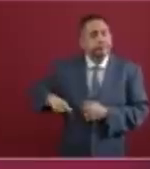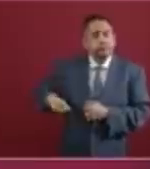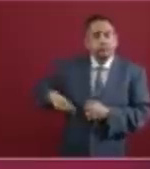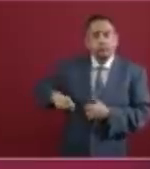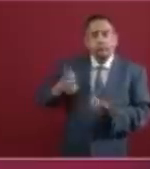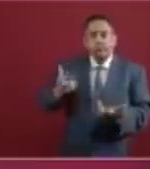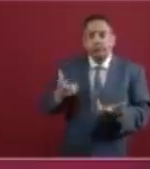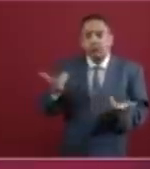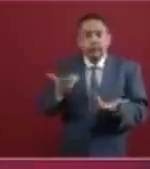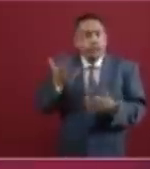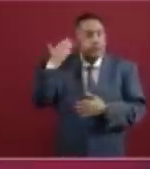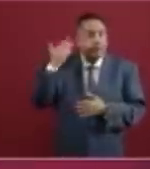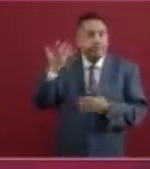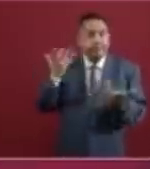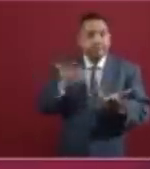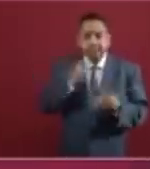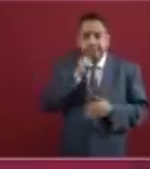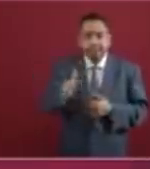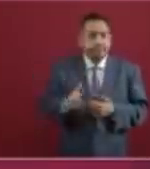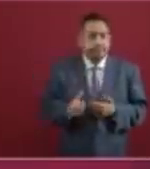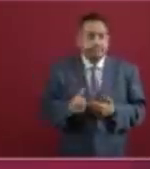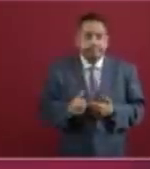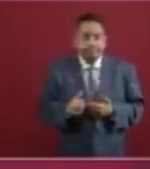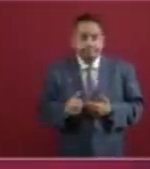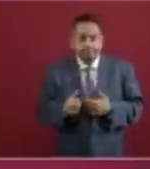no ejecutaba,